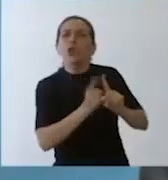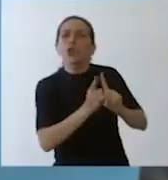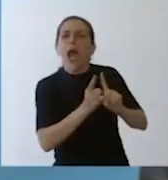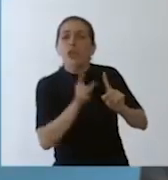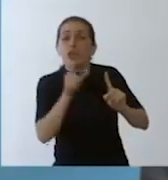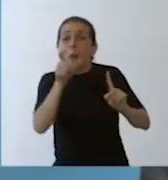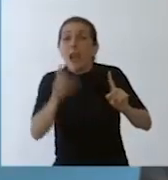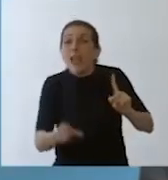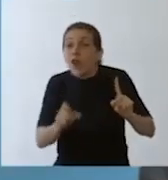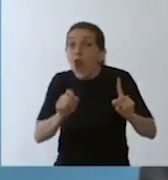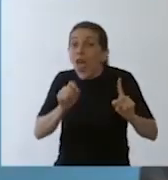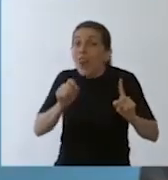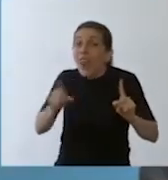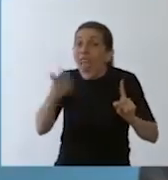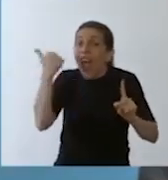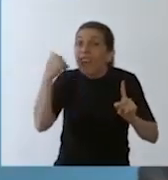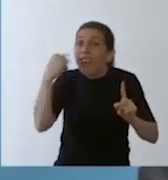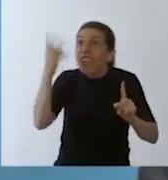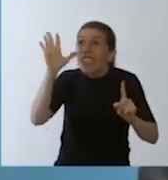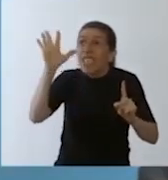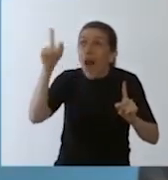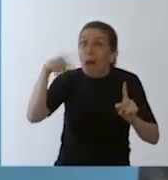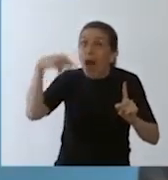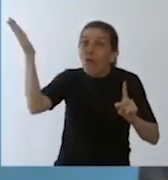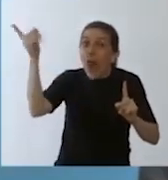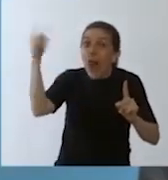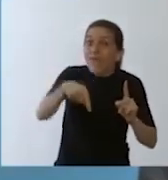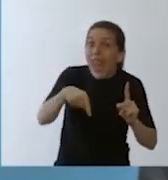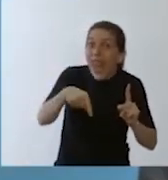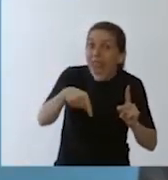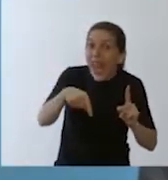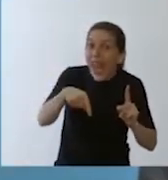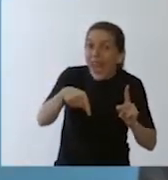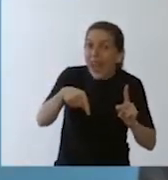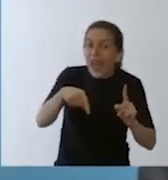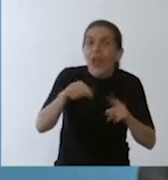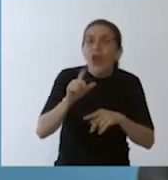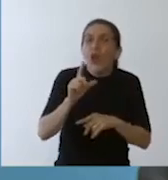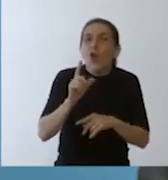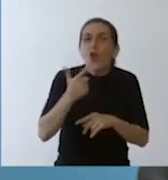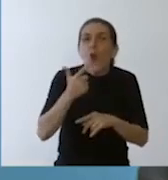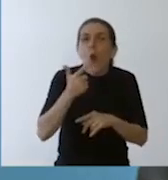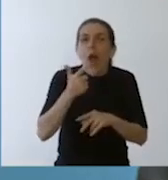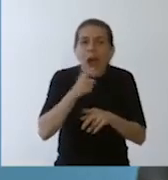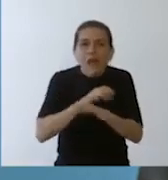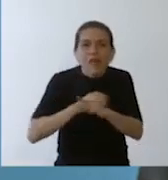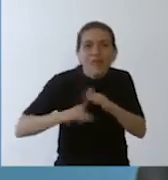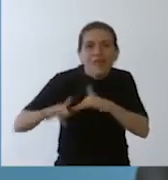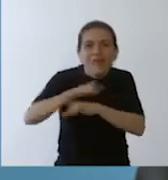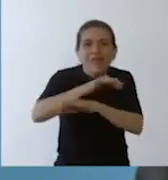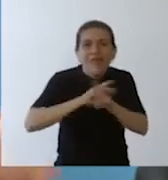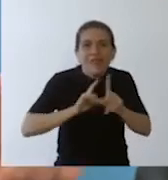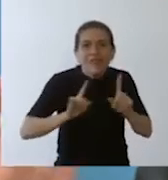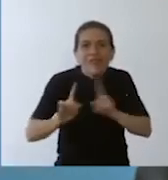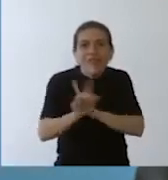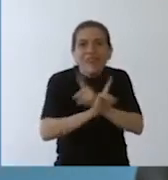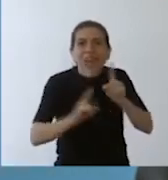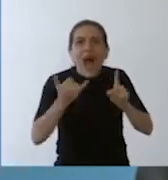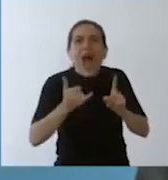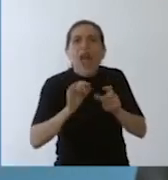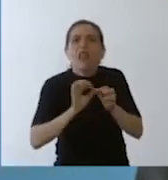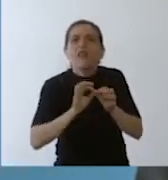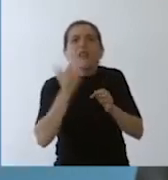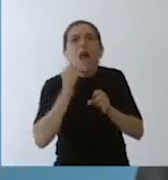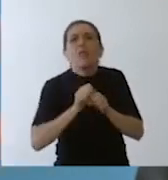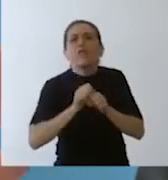que viajó, es decir, de un caso importado. No tenemos circulación local, pero no tenemos libre